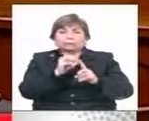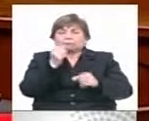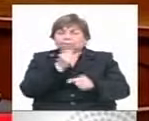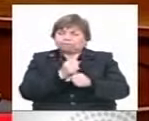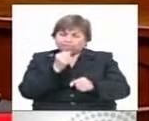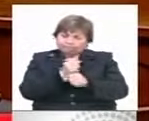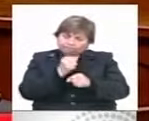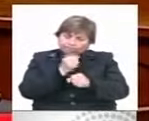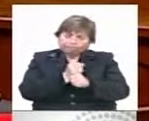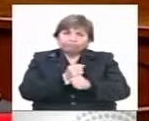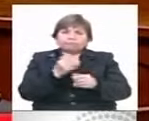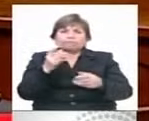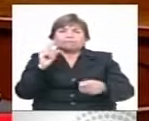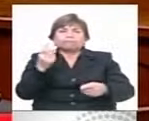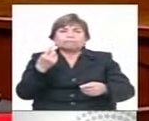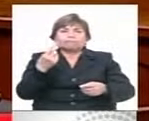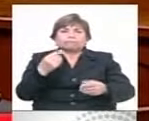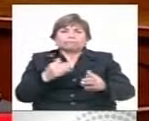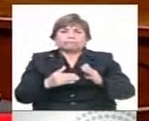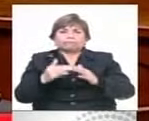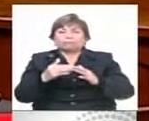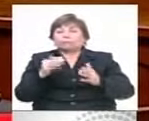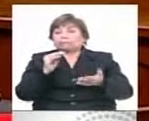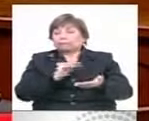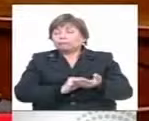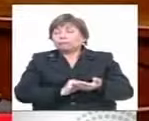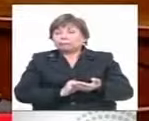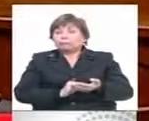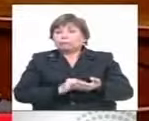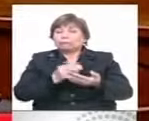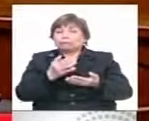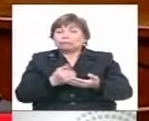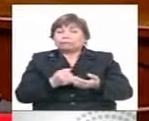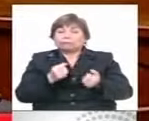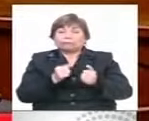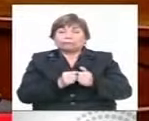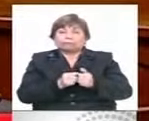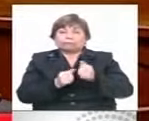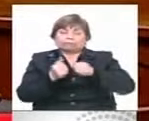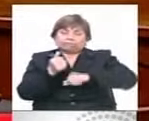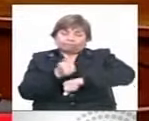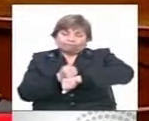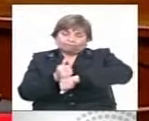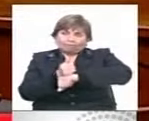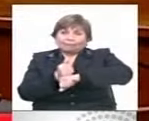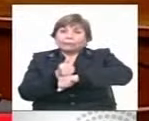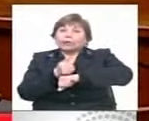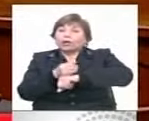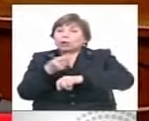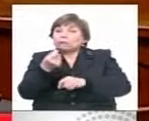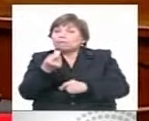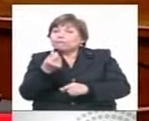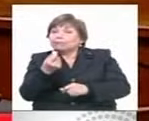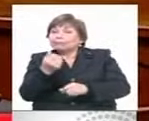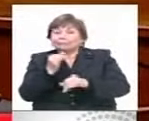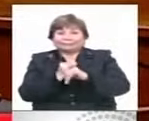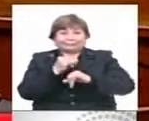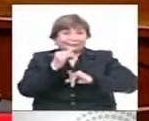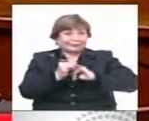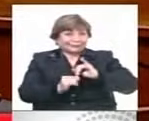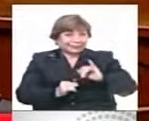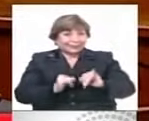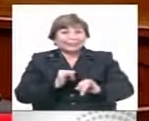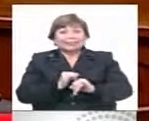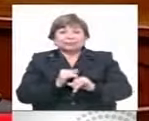con especialistas de primer nivel y además contamos con la asesoría del Fondo Monetario Internacional,